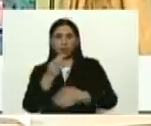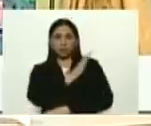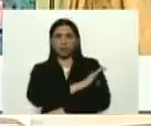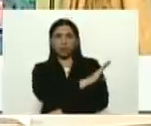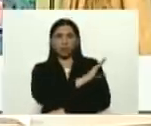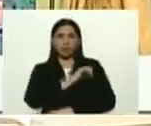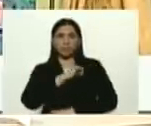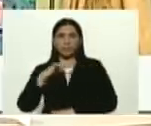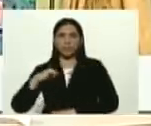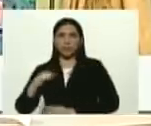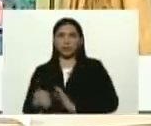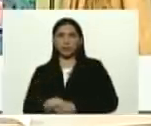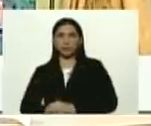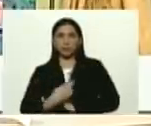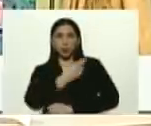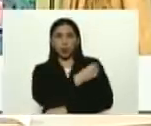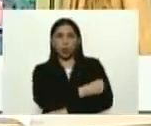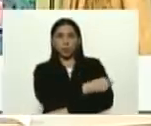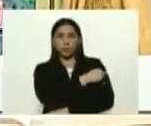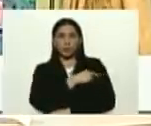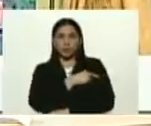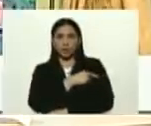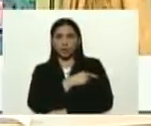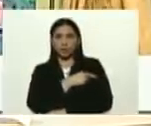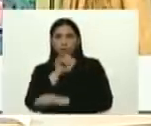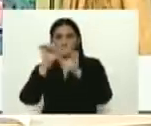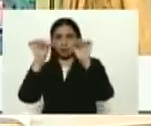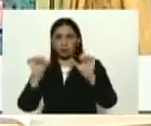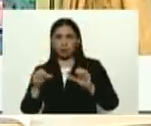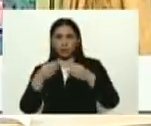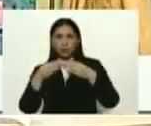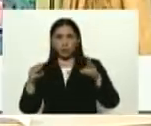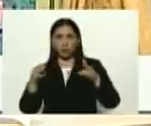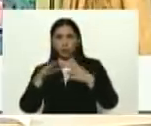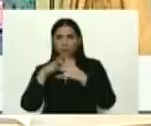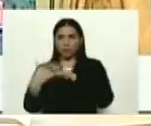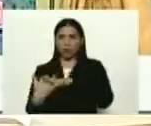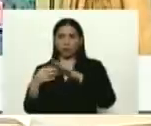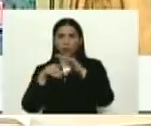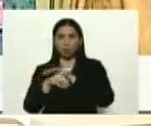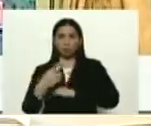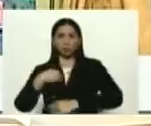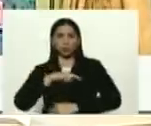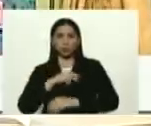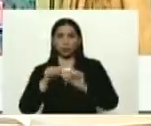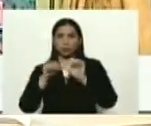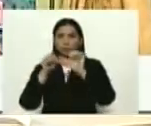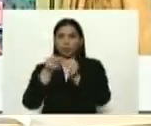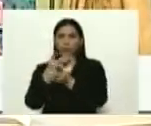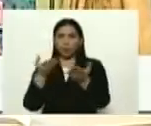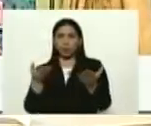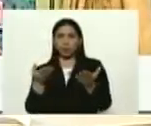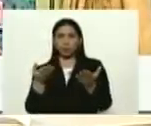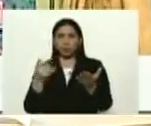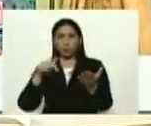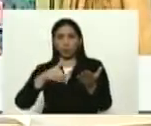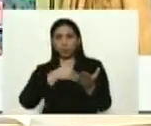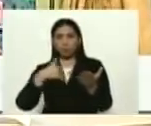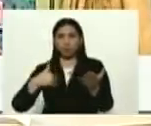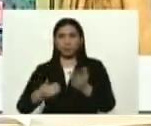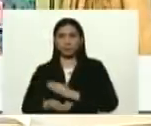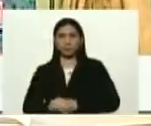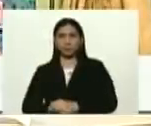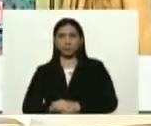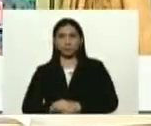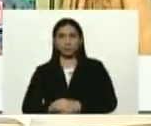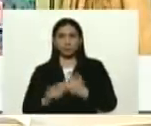privadas y hospitales y sistema público de barrio adentro. Así que continuemos en eso. Hoy quería,